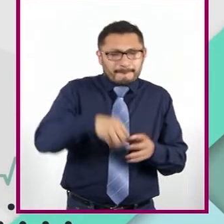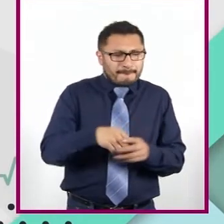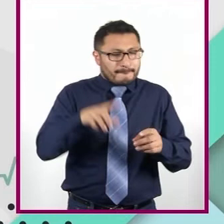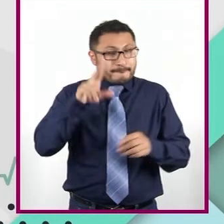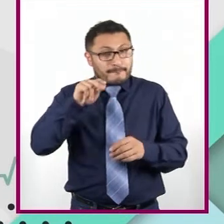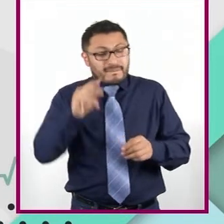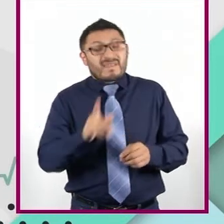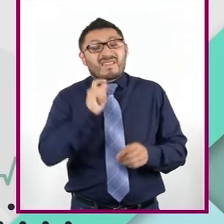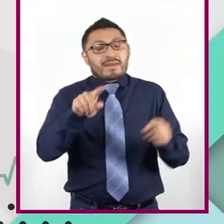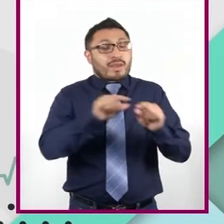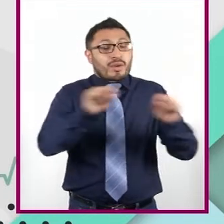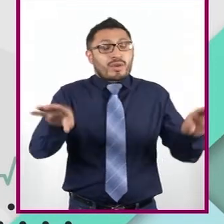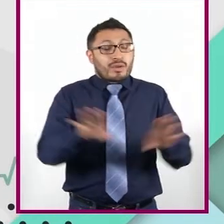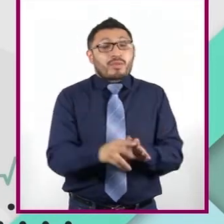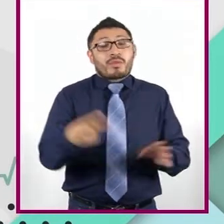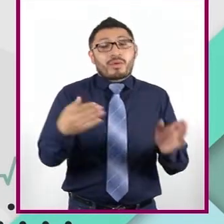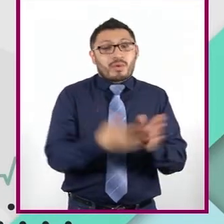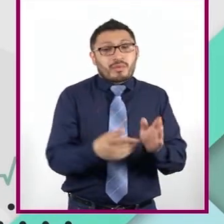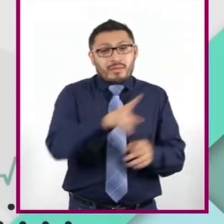que es igual a